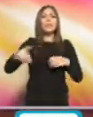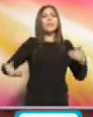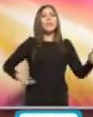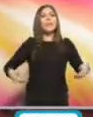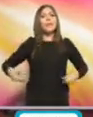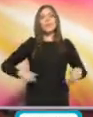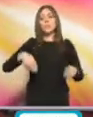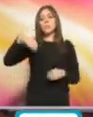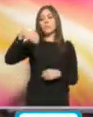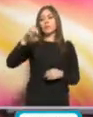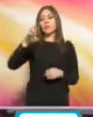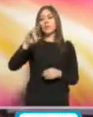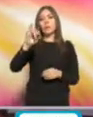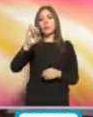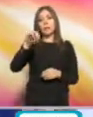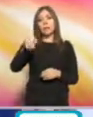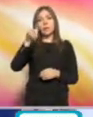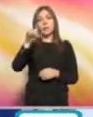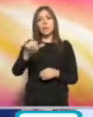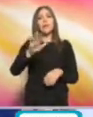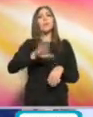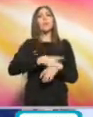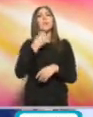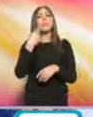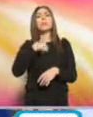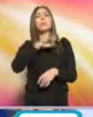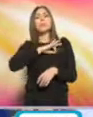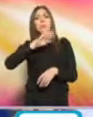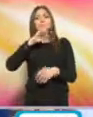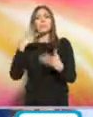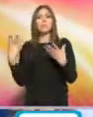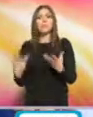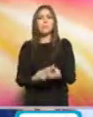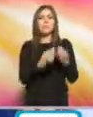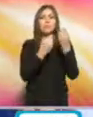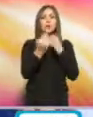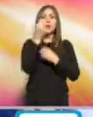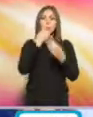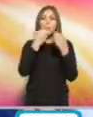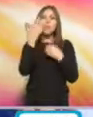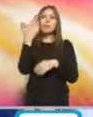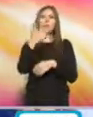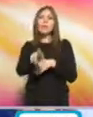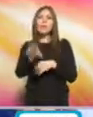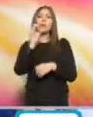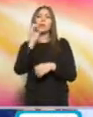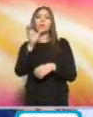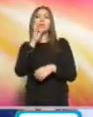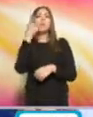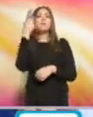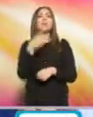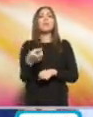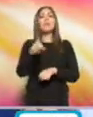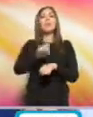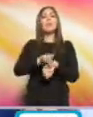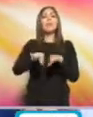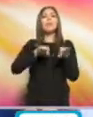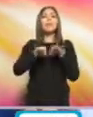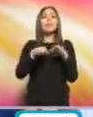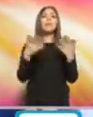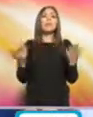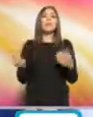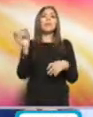yo digo, bueno, a lo mejor uno dice, tengo tiempo para llevarla a comer o no, pero cenar, pero como Ajá. es el día de trabajo jueves, ¿verdad? Digo, vamos a